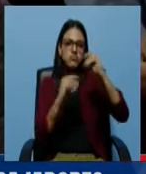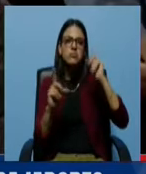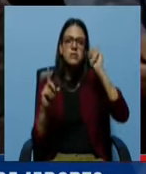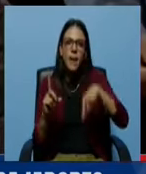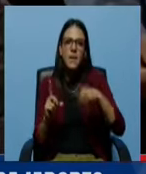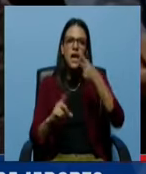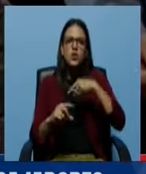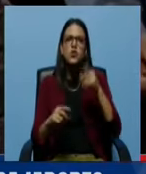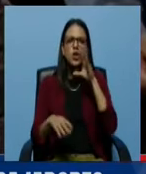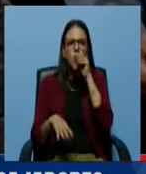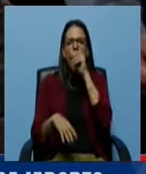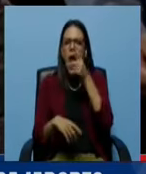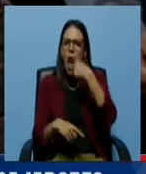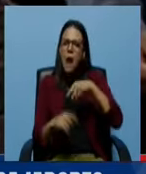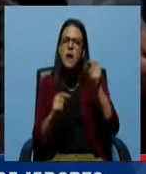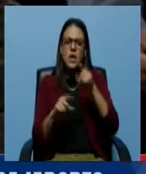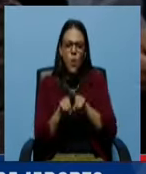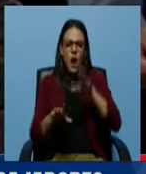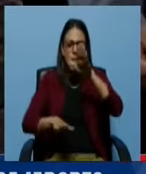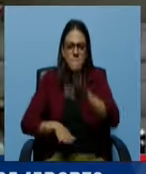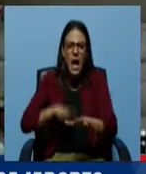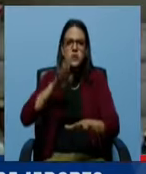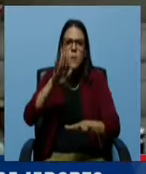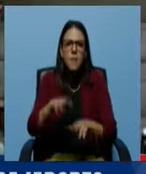que hemos ido llevando paso a paso